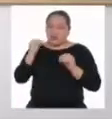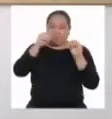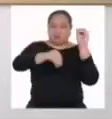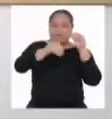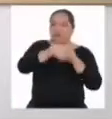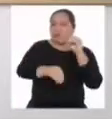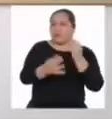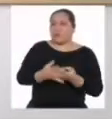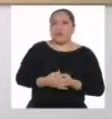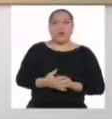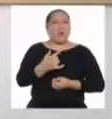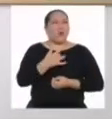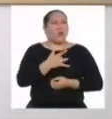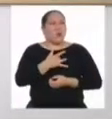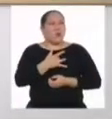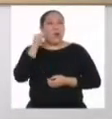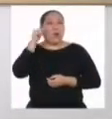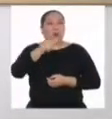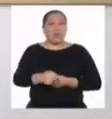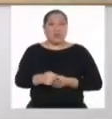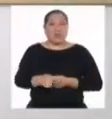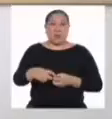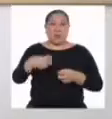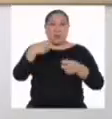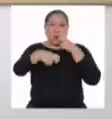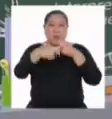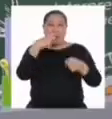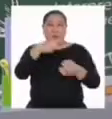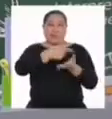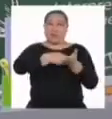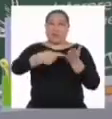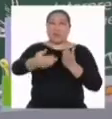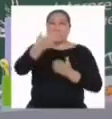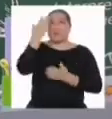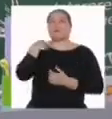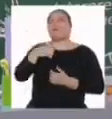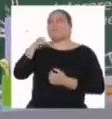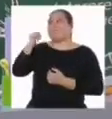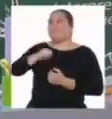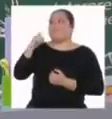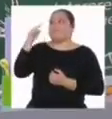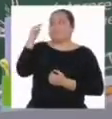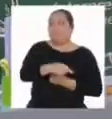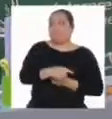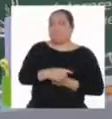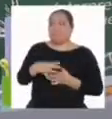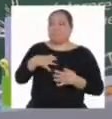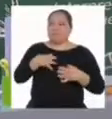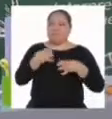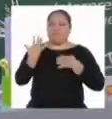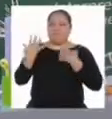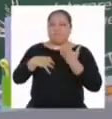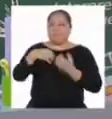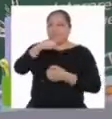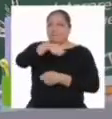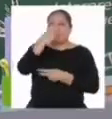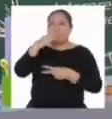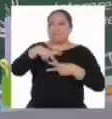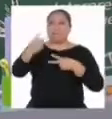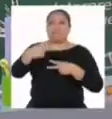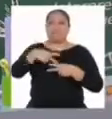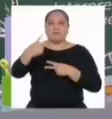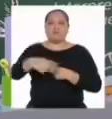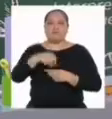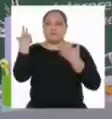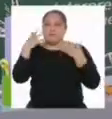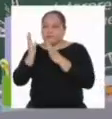qué terrible! Por eso fue la discusión de la semana pasada. Sí, eso fue lo que molestó a los otros vecinos que justamente se